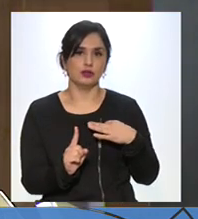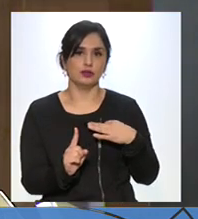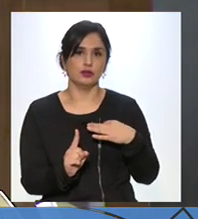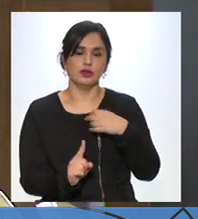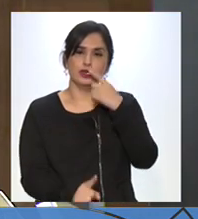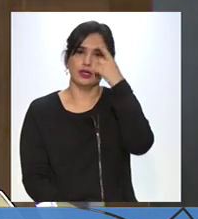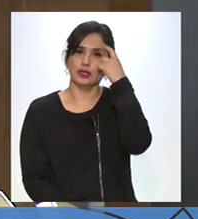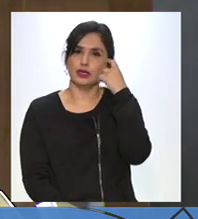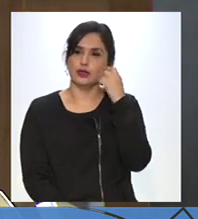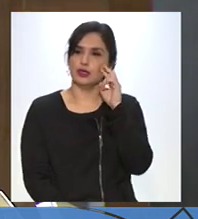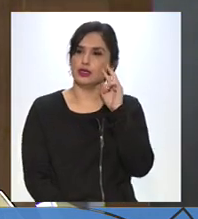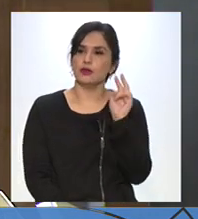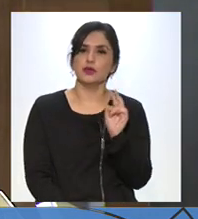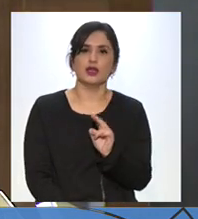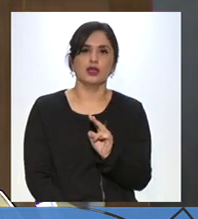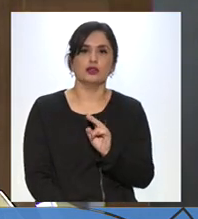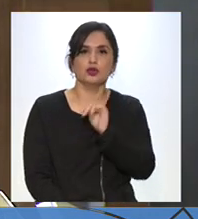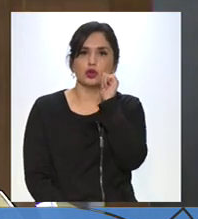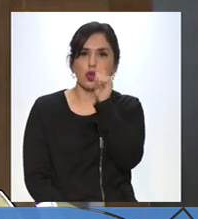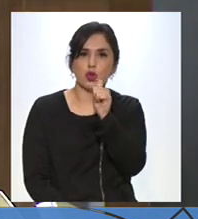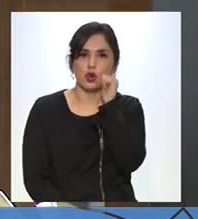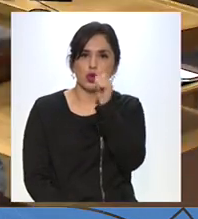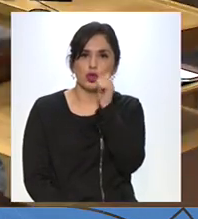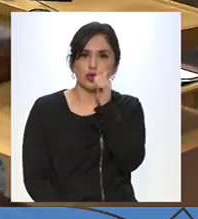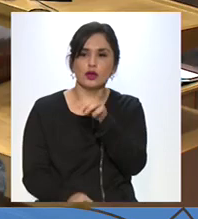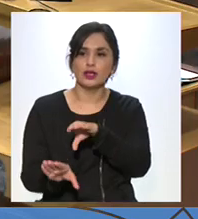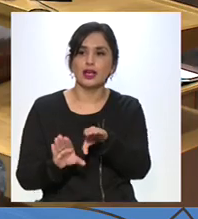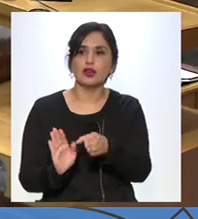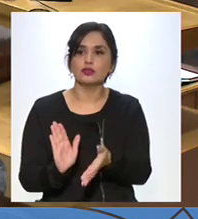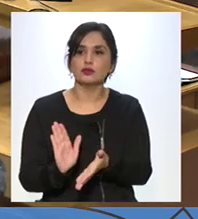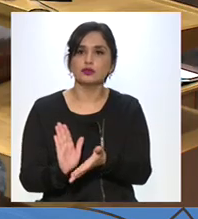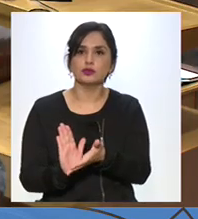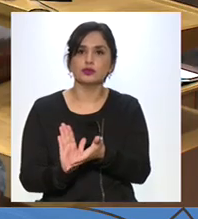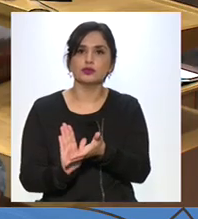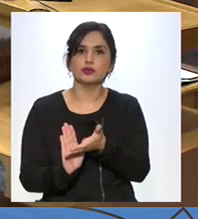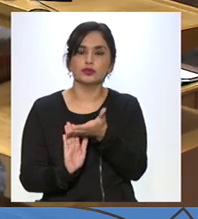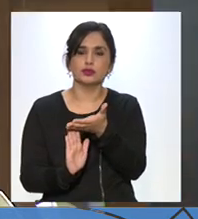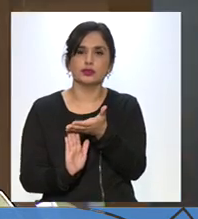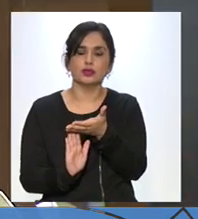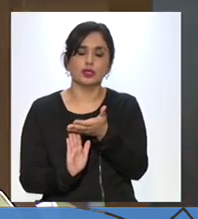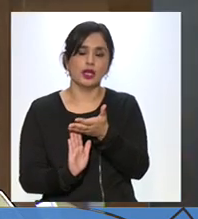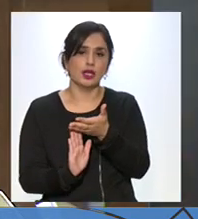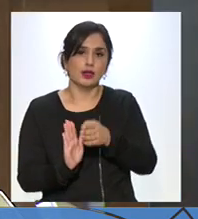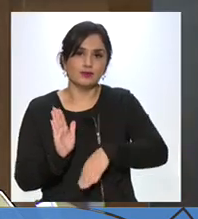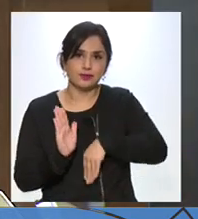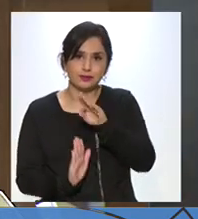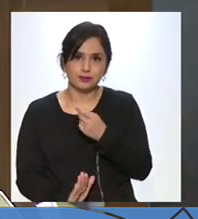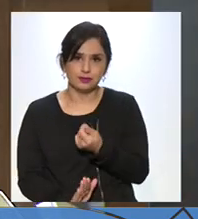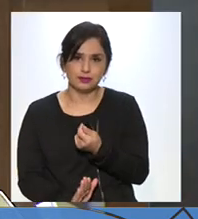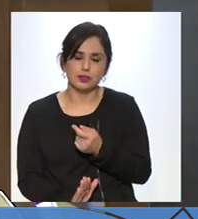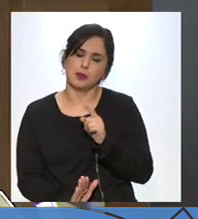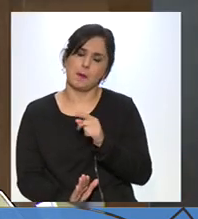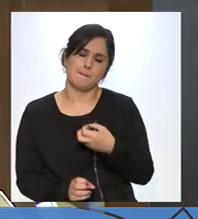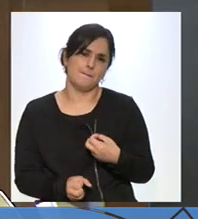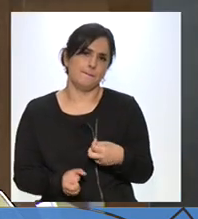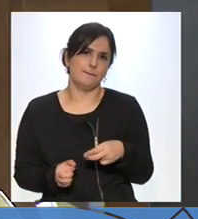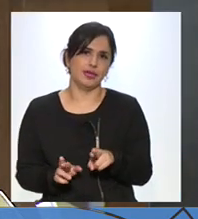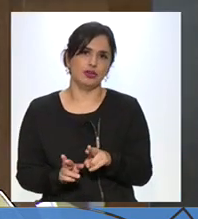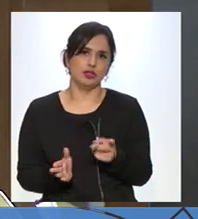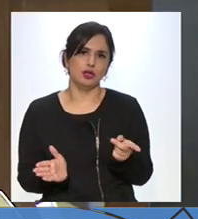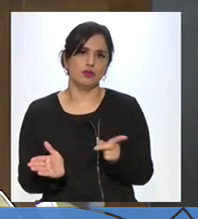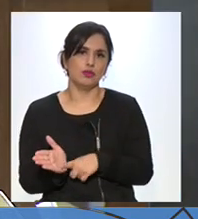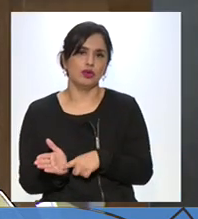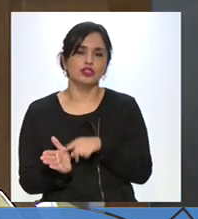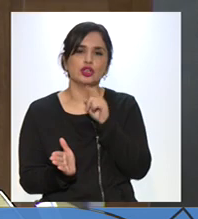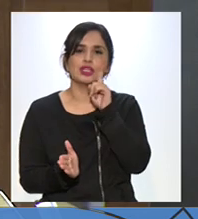está mirando diariamente, que las cosas están subiendo, y probablemente la inflación es el peor de los impuestos que tiene